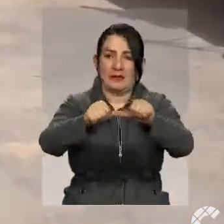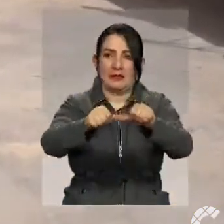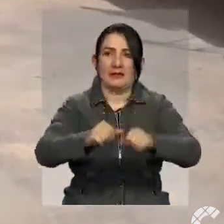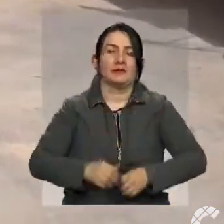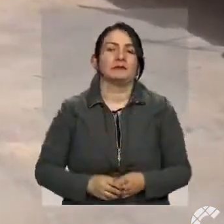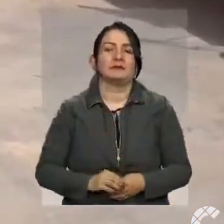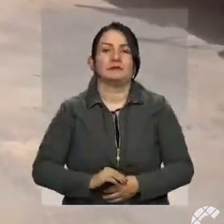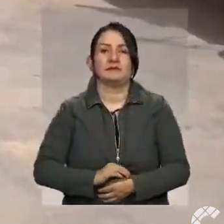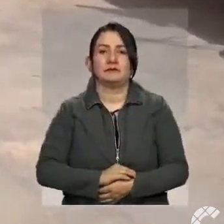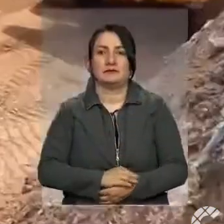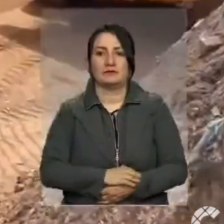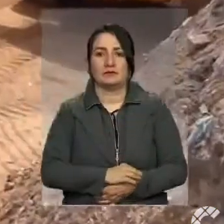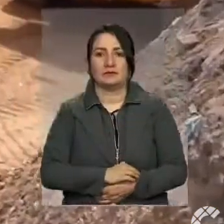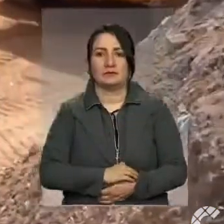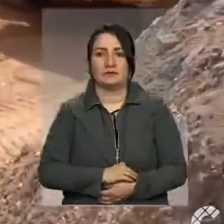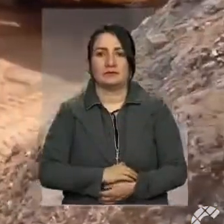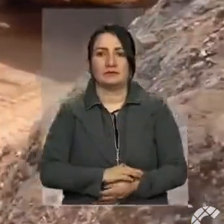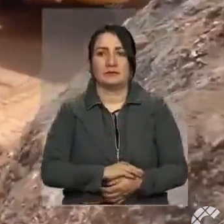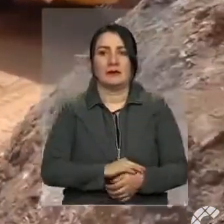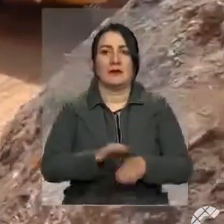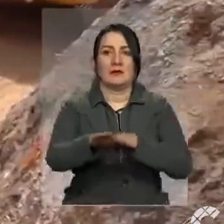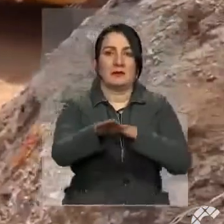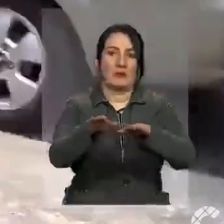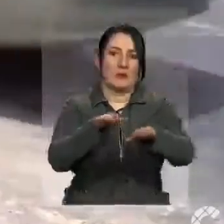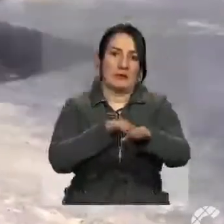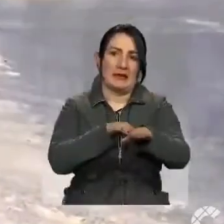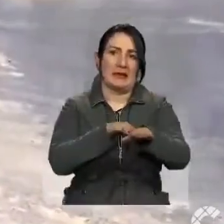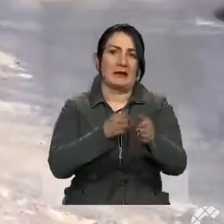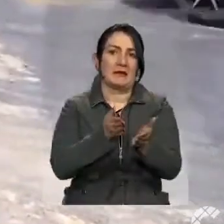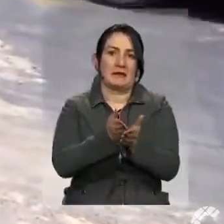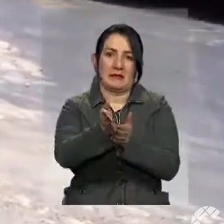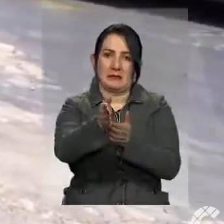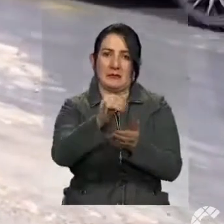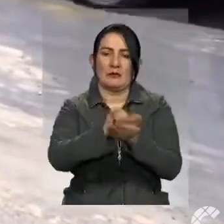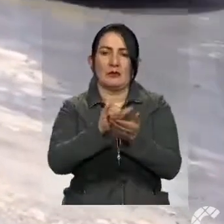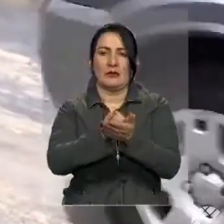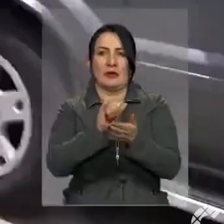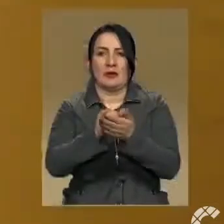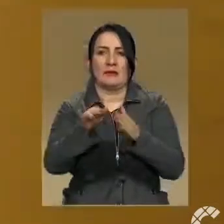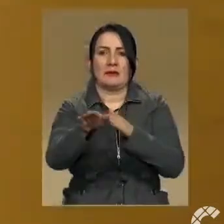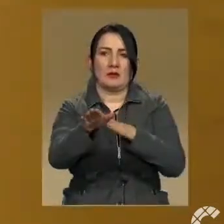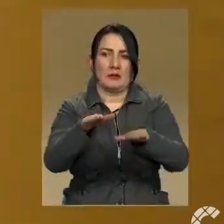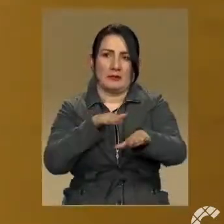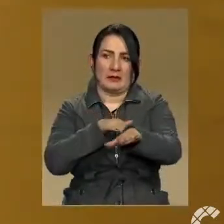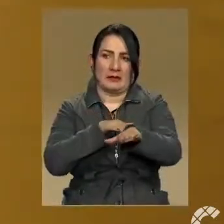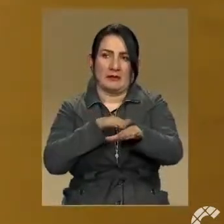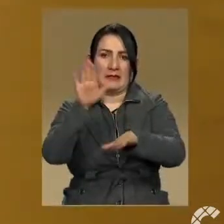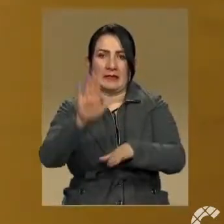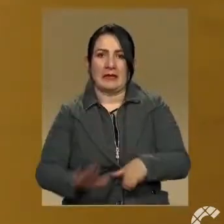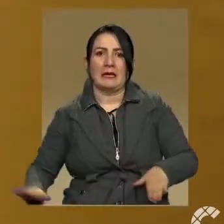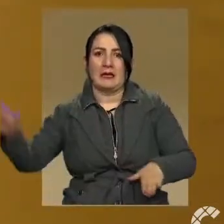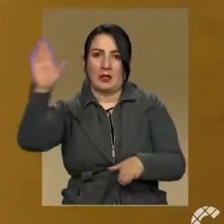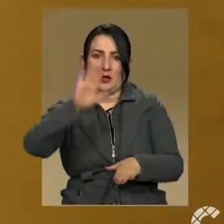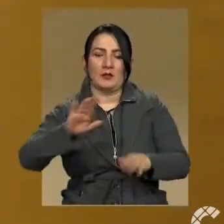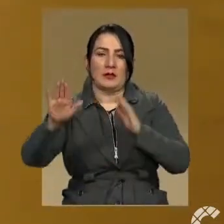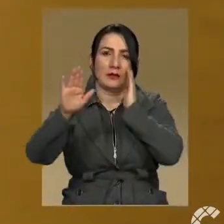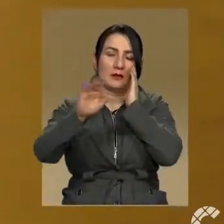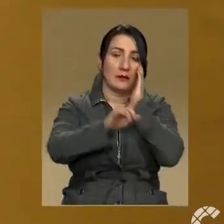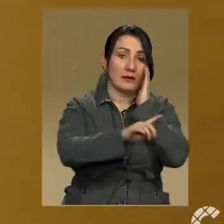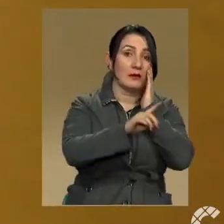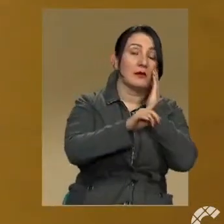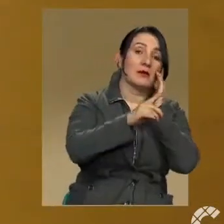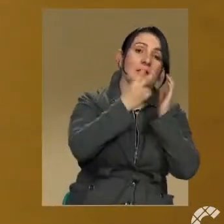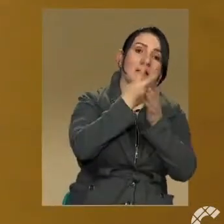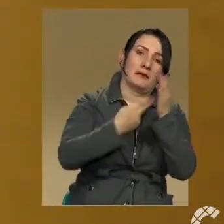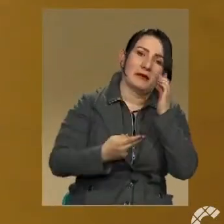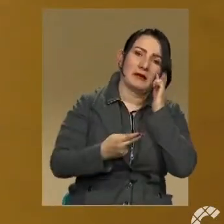El pico y placa se va a mantener por el plan de obras que avanza en Bogotá. Tendremos medida de pico y placa regional. Recordemos todos que las placas